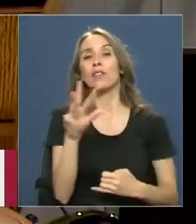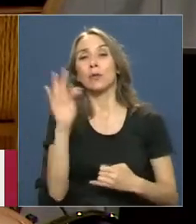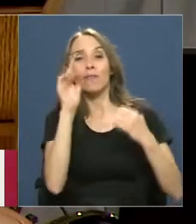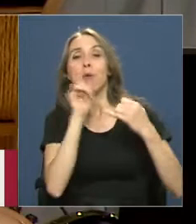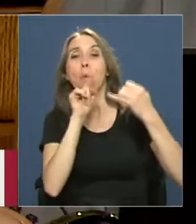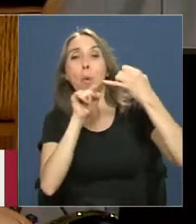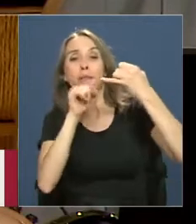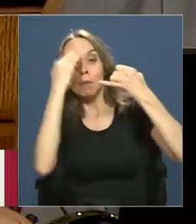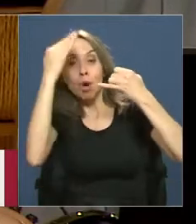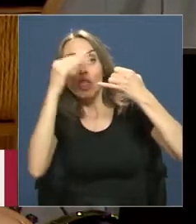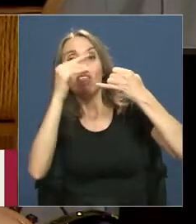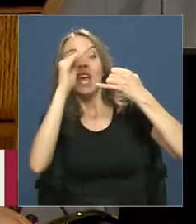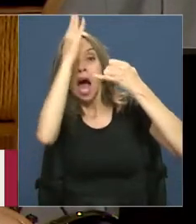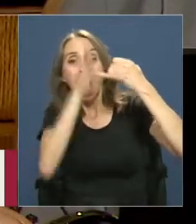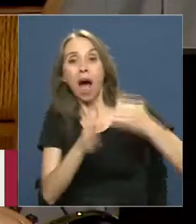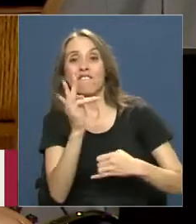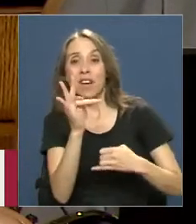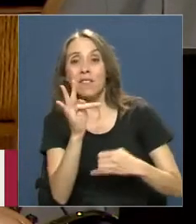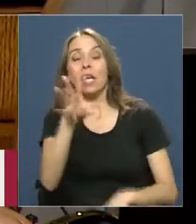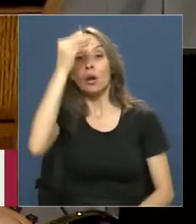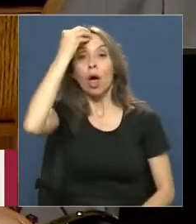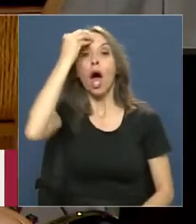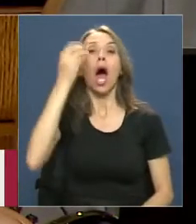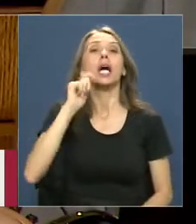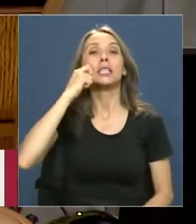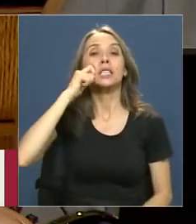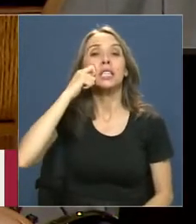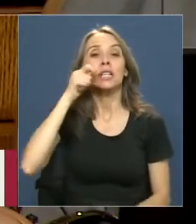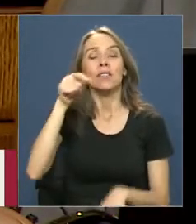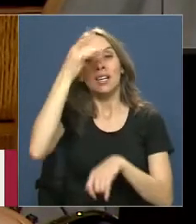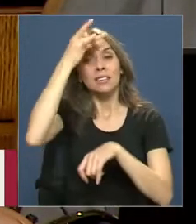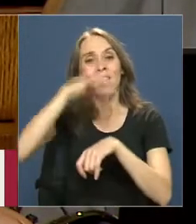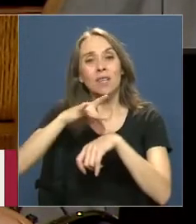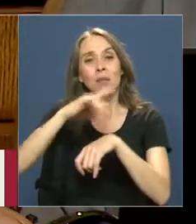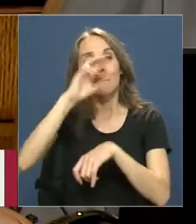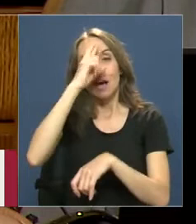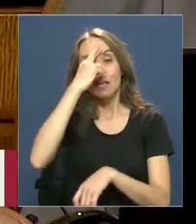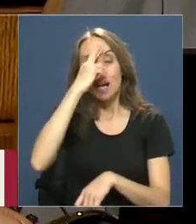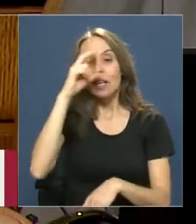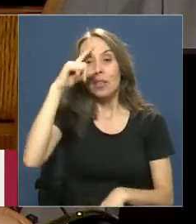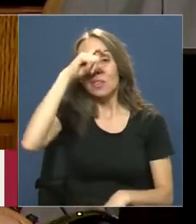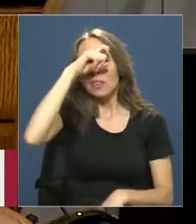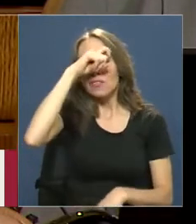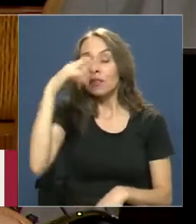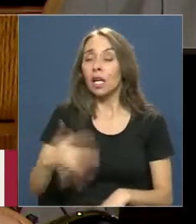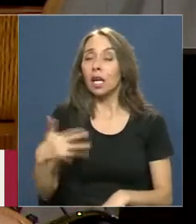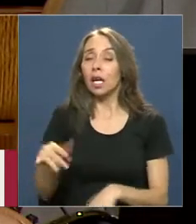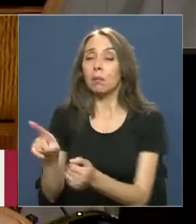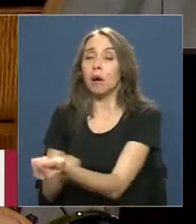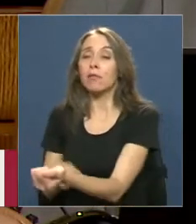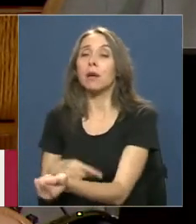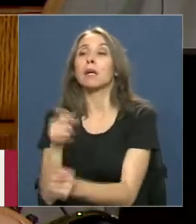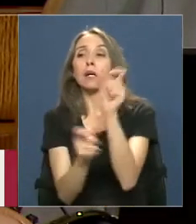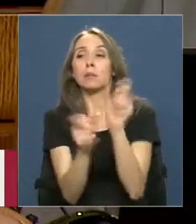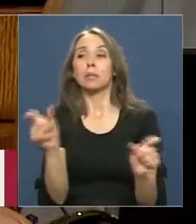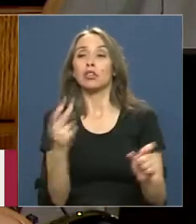para tomar conciencia acerca de qué significan estas enfermedades que son difíciles para la familia, difíciles para las